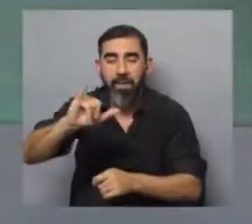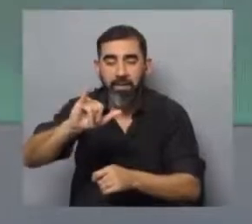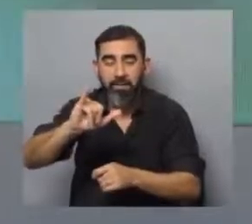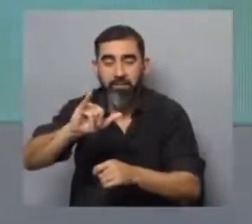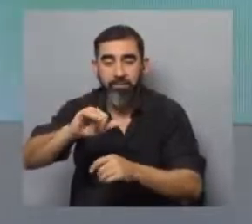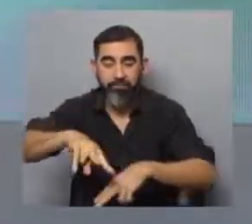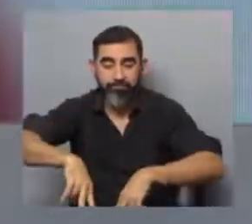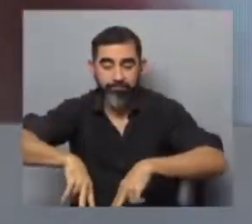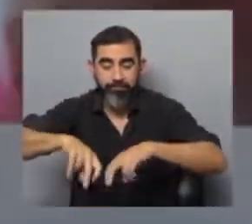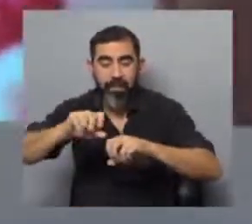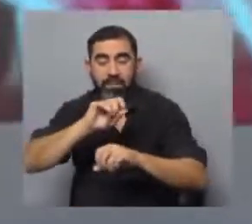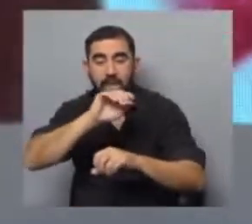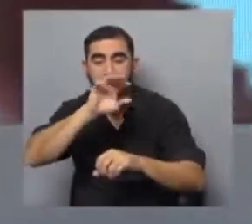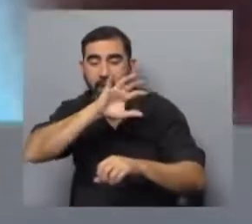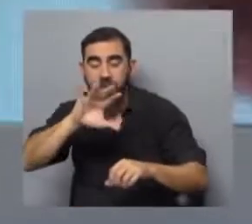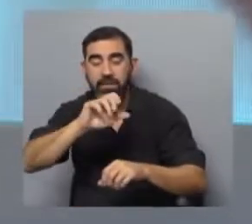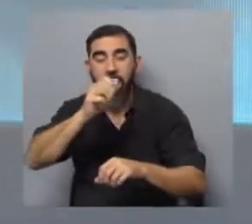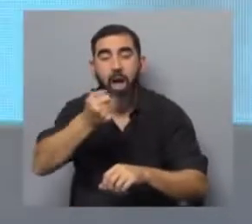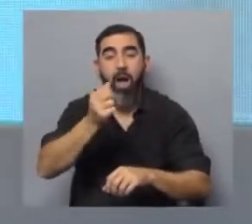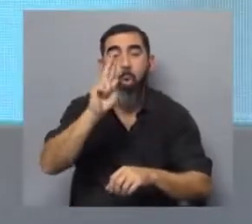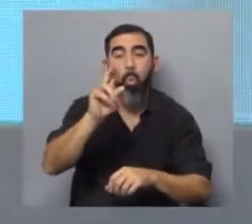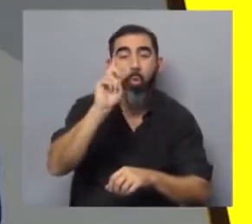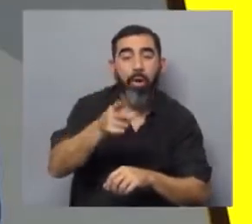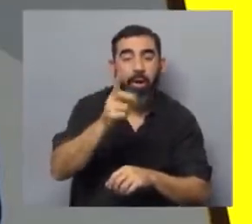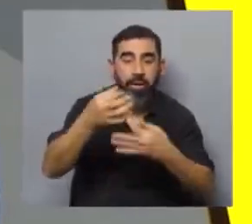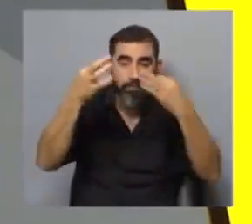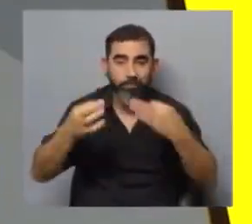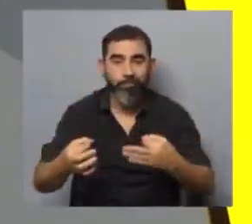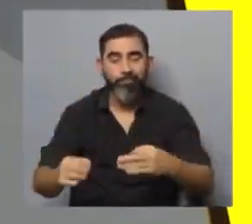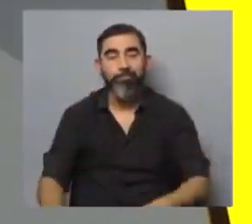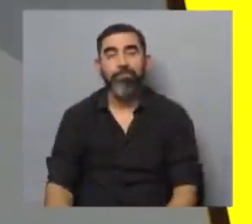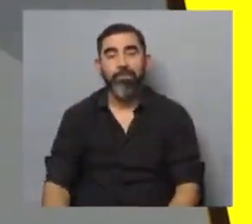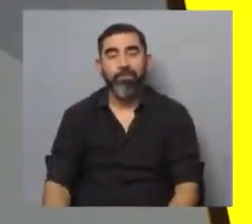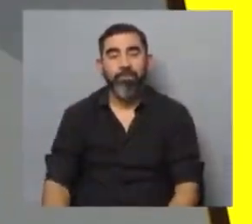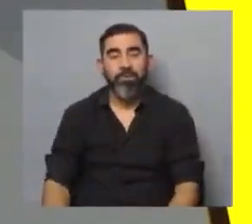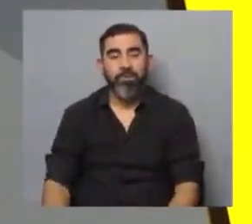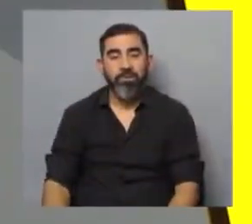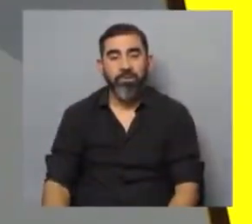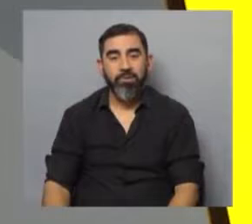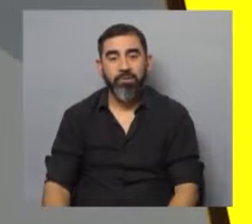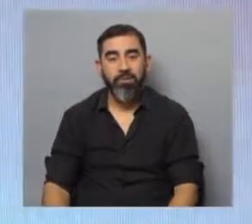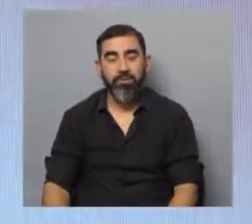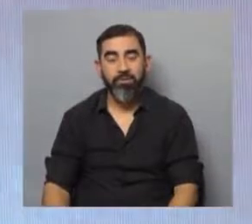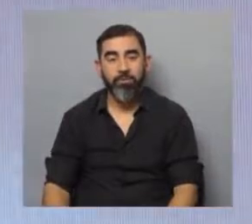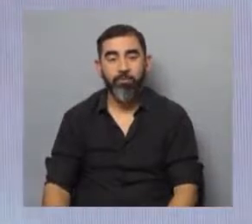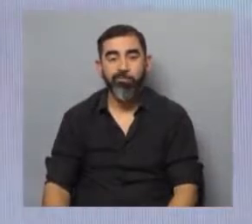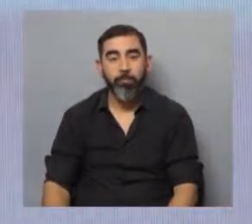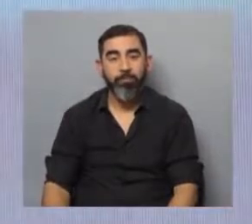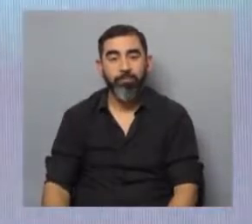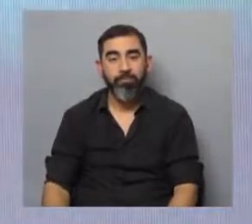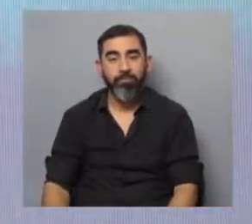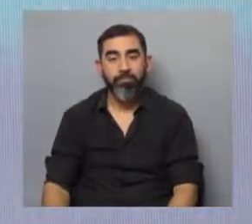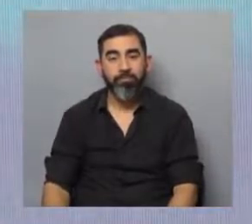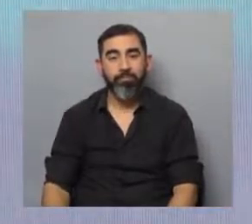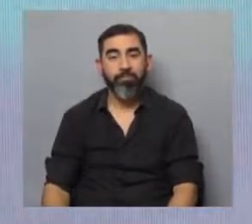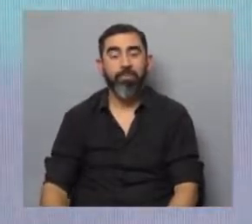proteína, son esas letras, AUG. Entonces la Excelente. August. Claro, no podía Agosto haber en inglés. no podía haber otro día. Y realmente